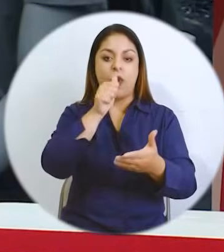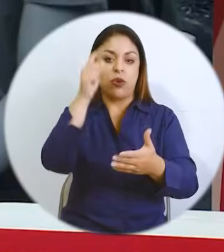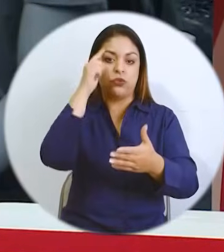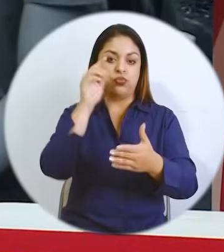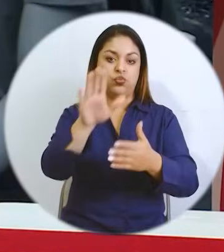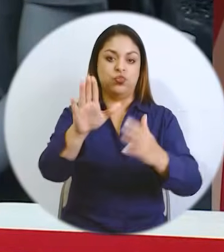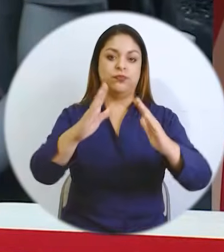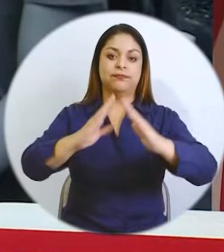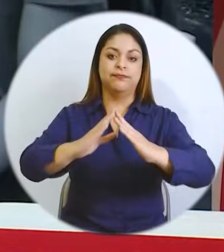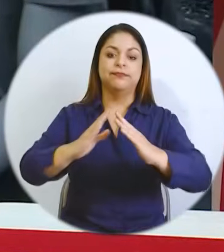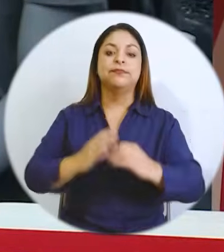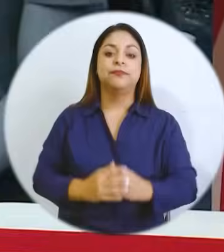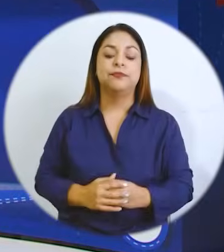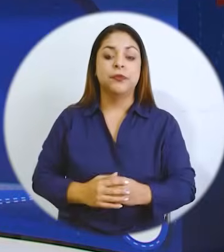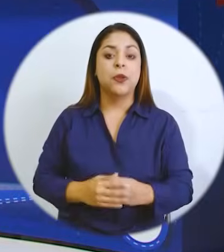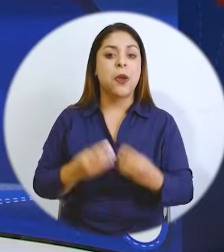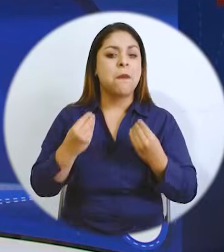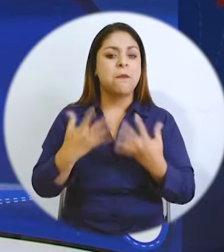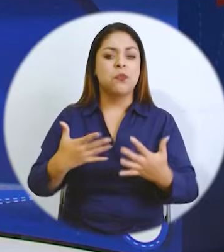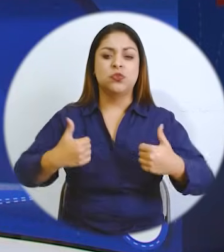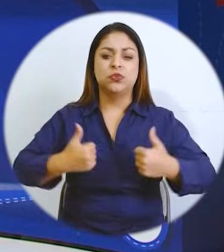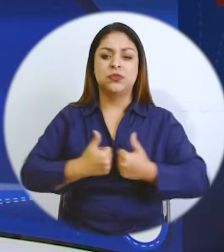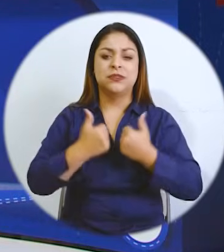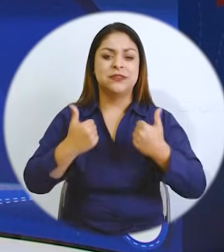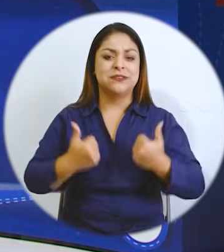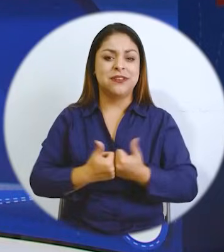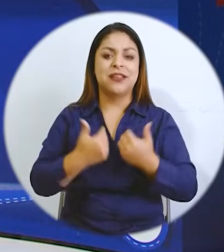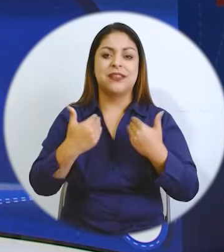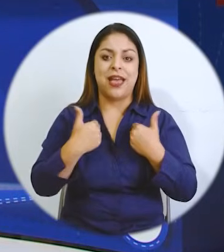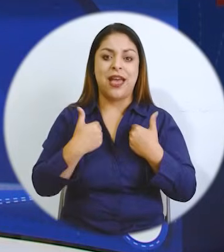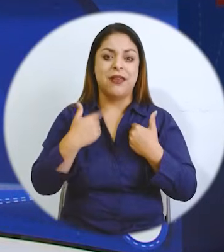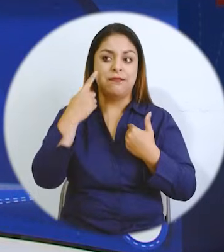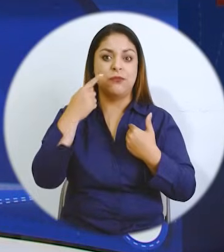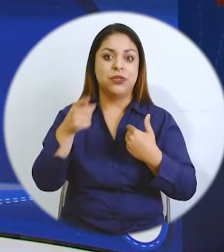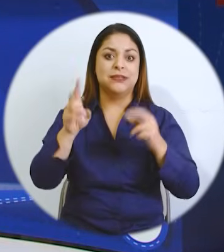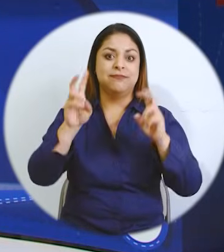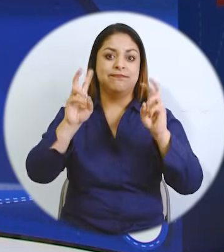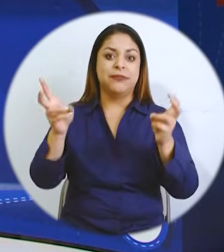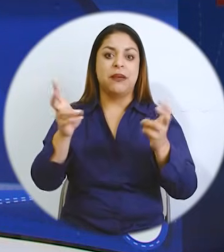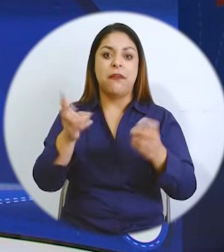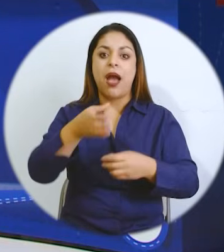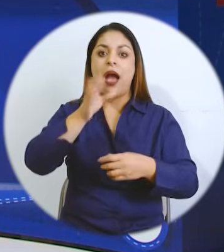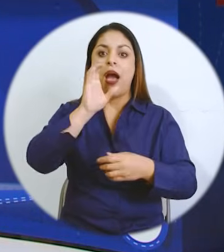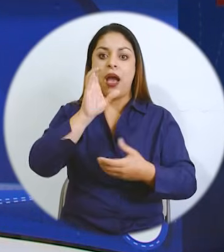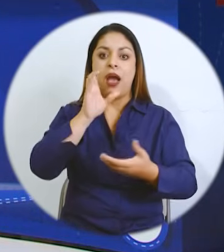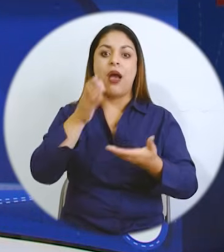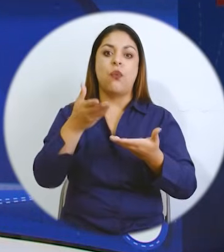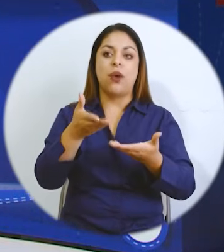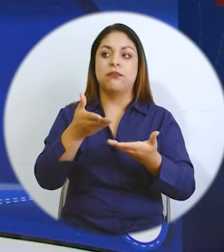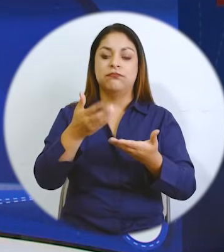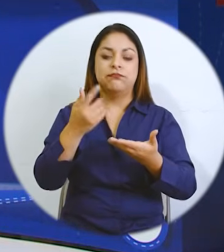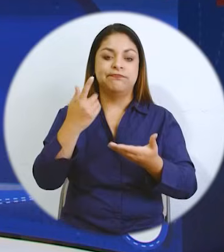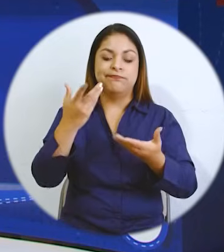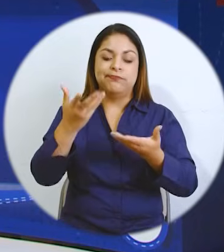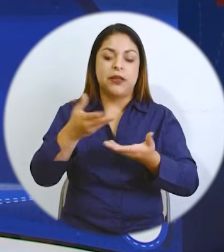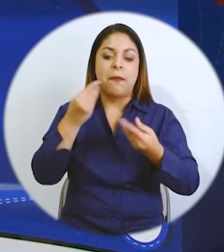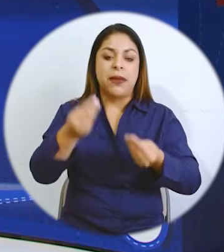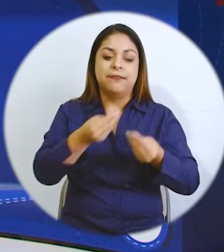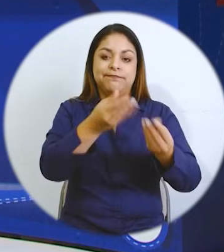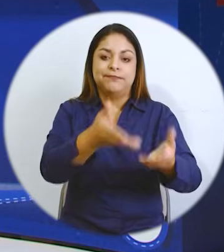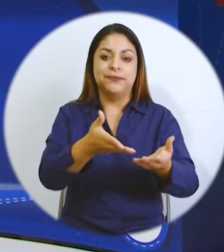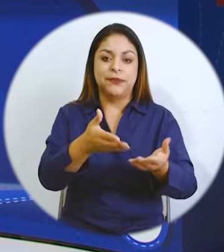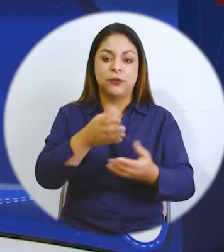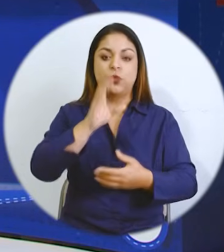casas. Múltiples son los retos que hay en torno a este tema de suministro de agua y de la seguridad del líquido para consumo